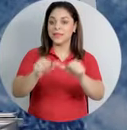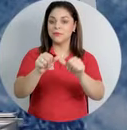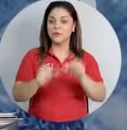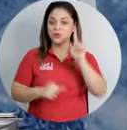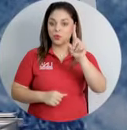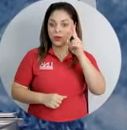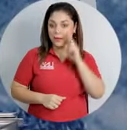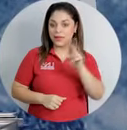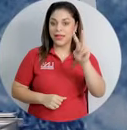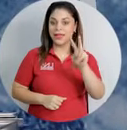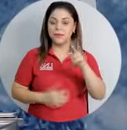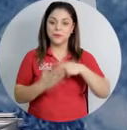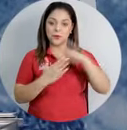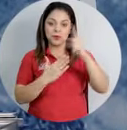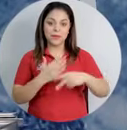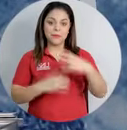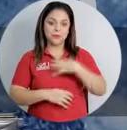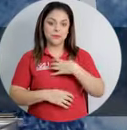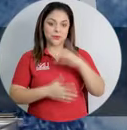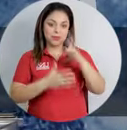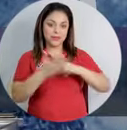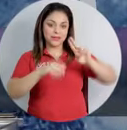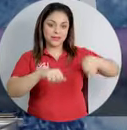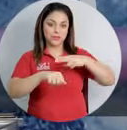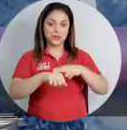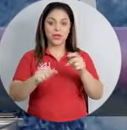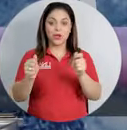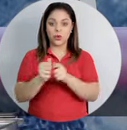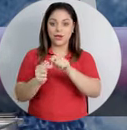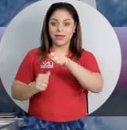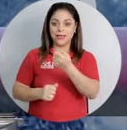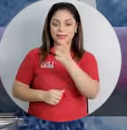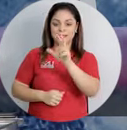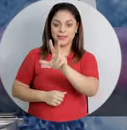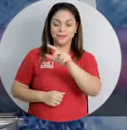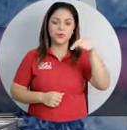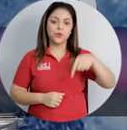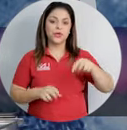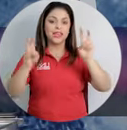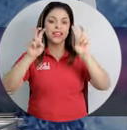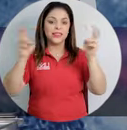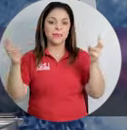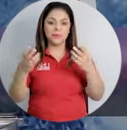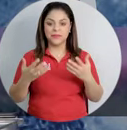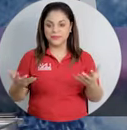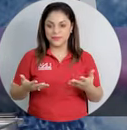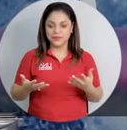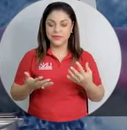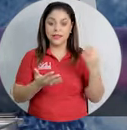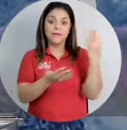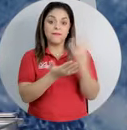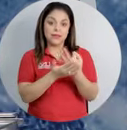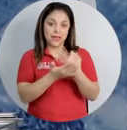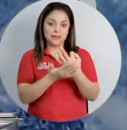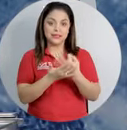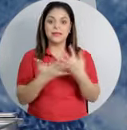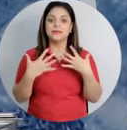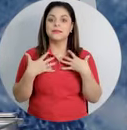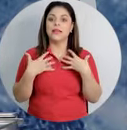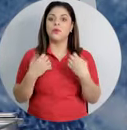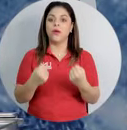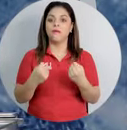Continúa usted con Una Mirada, el programa de la Universidad Nacional y del SINA S.A. y con el tema de finanzas saludables en tiempos